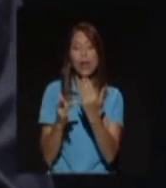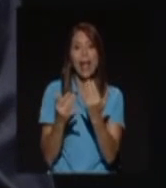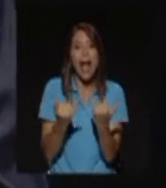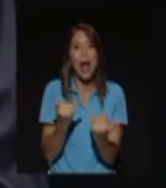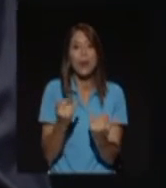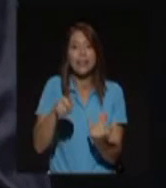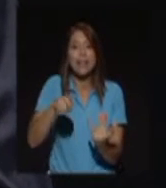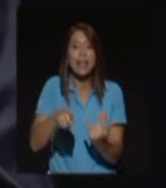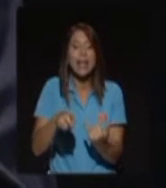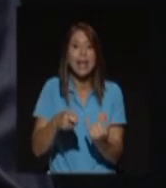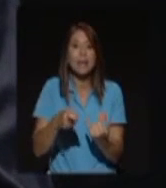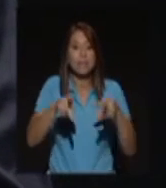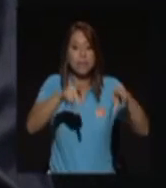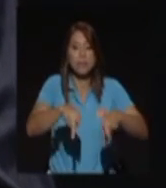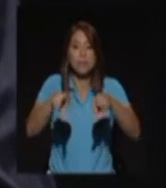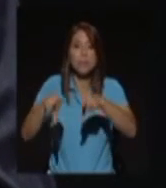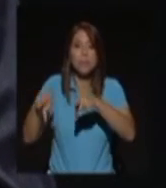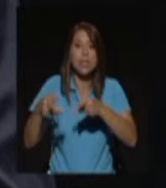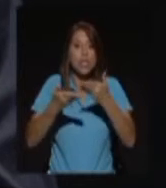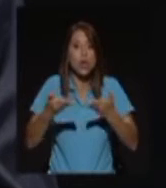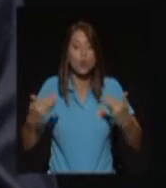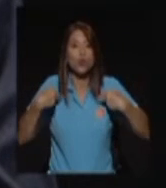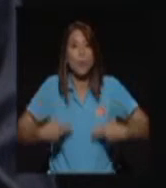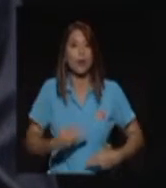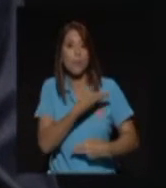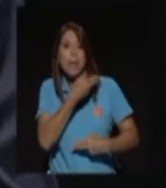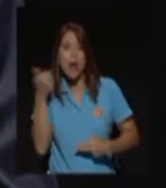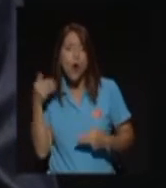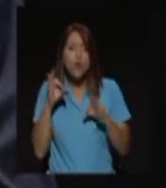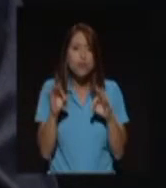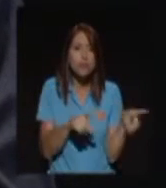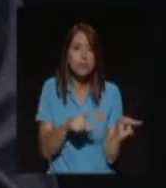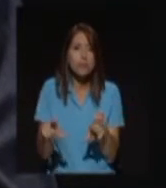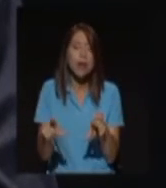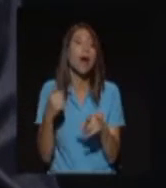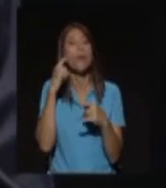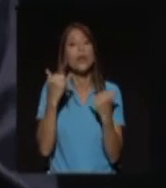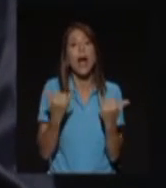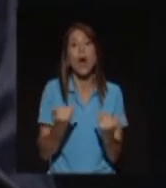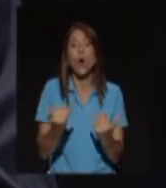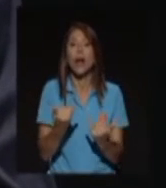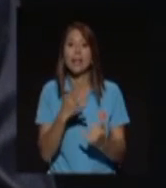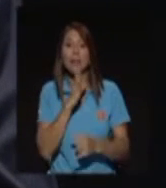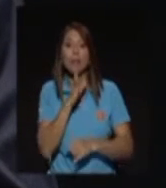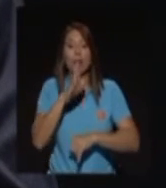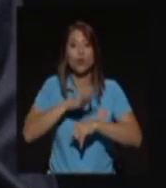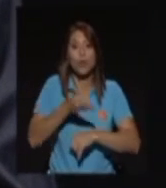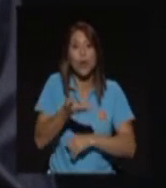requiere recursos humanos mejor calificados, ¿verdad? Así es. Porque ya ahora estamos hablando de cosas cada vez más sofisticadas,